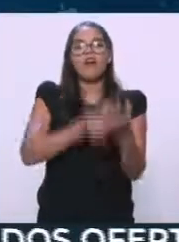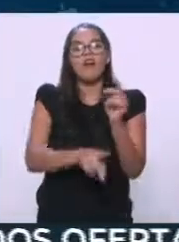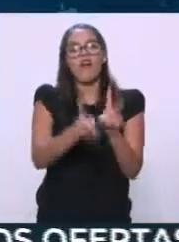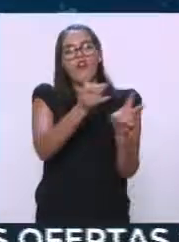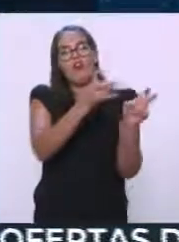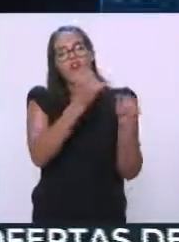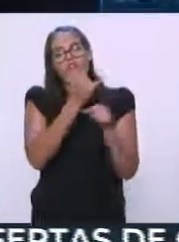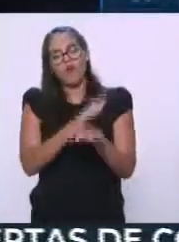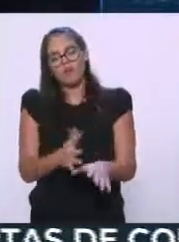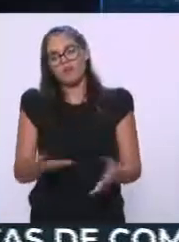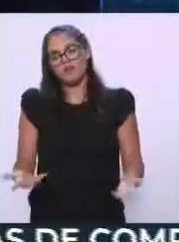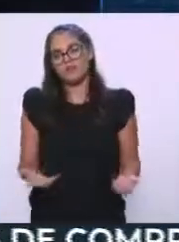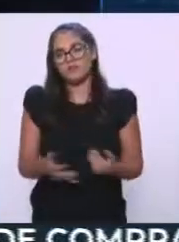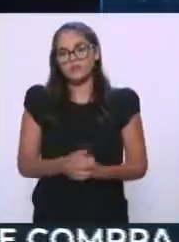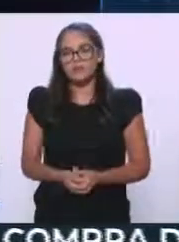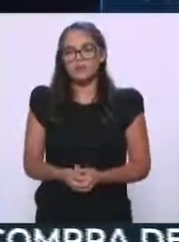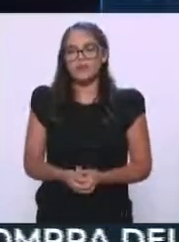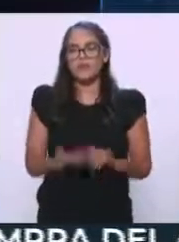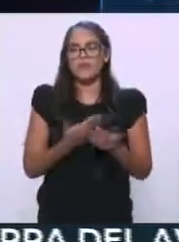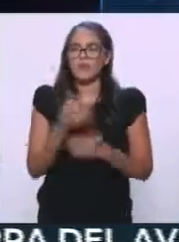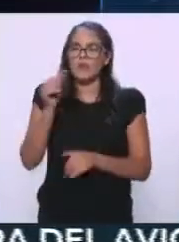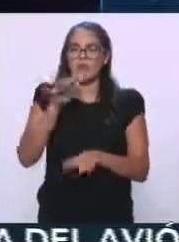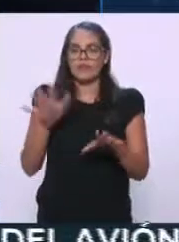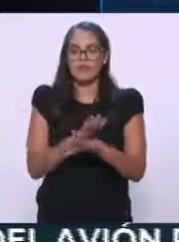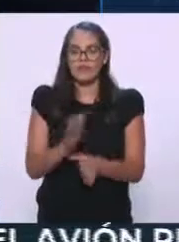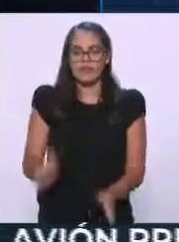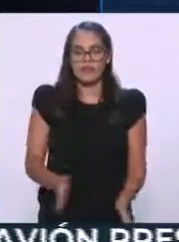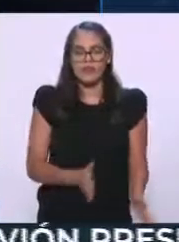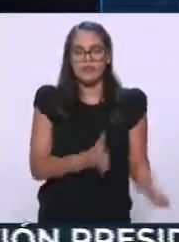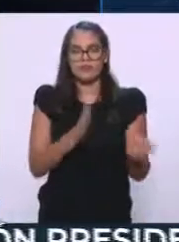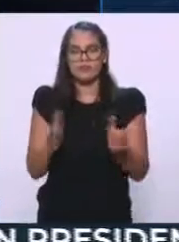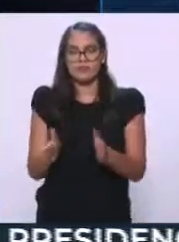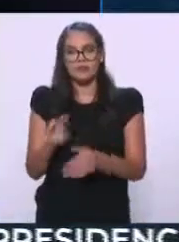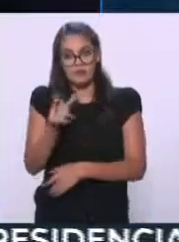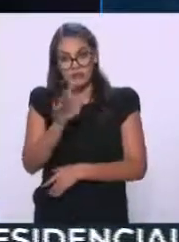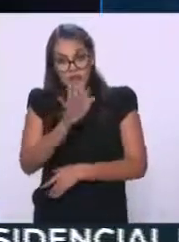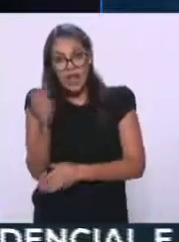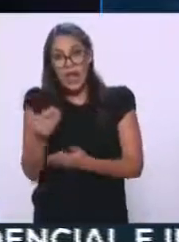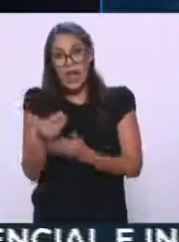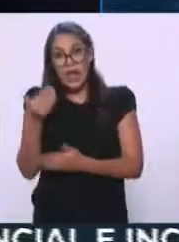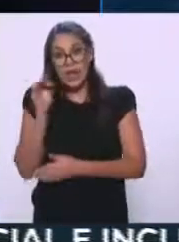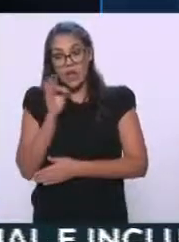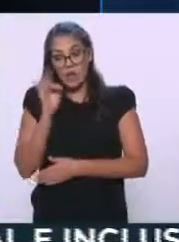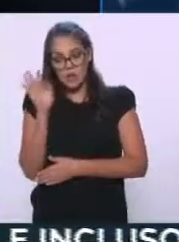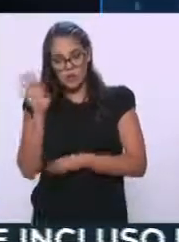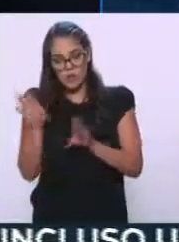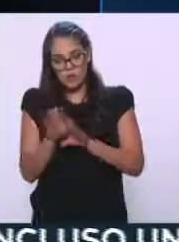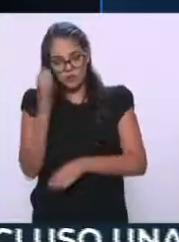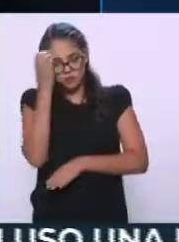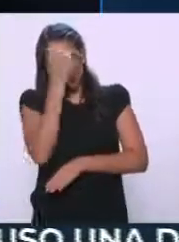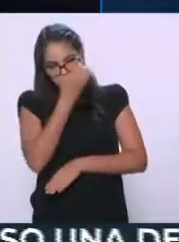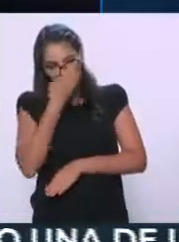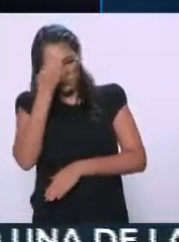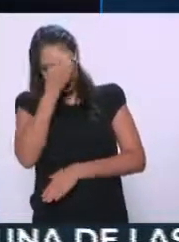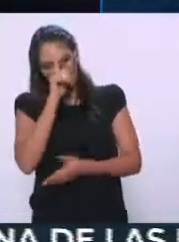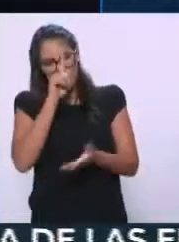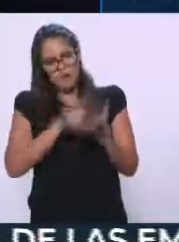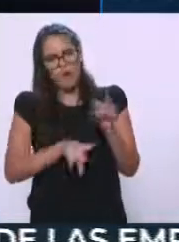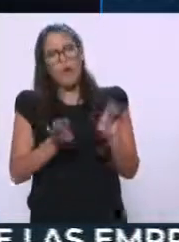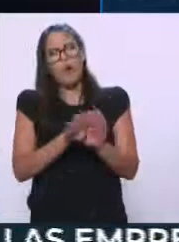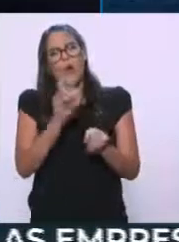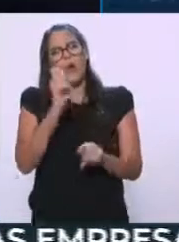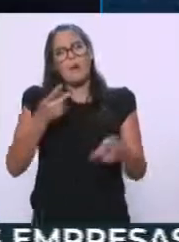Alberto, y ya cambiando de tema y con uno de los temas del día, ¿has tenido oportunidad de revisar cómo ha sido el comportamiento en